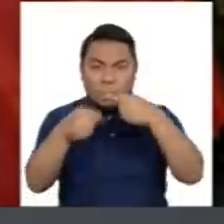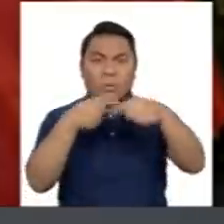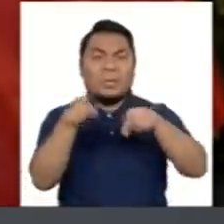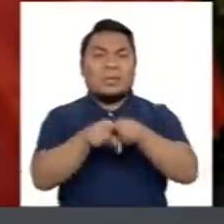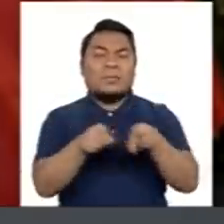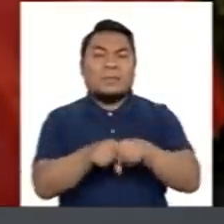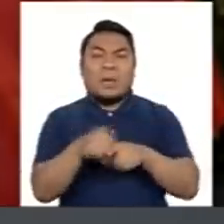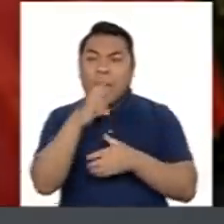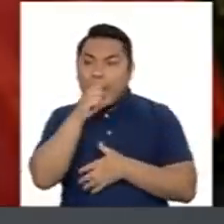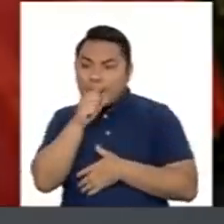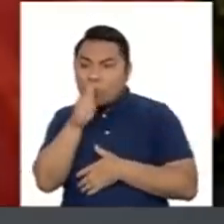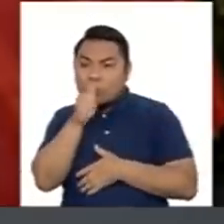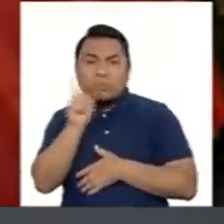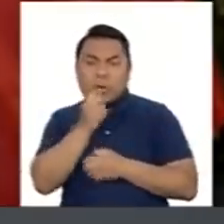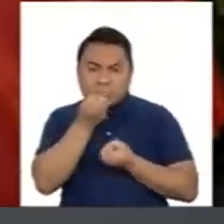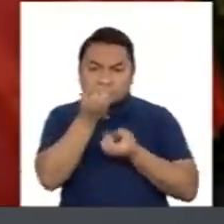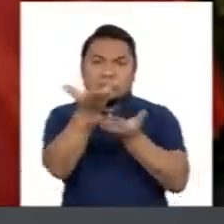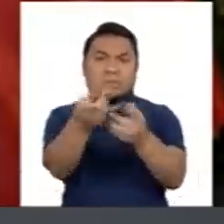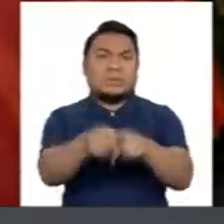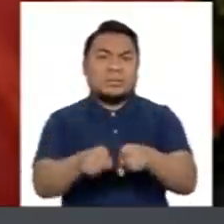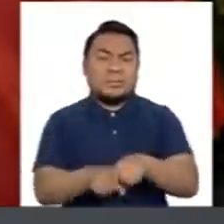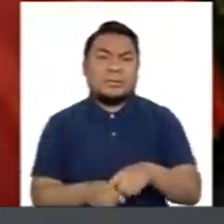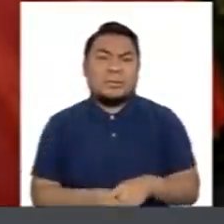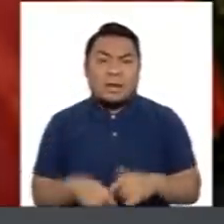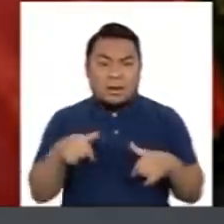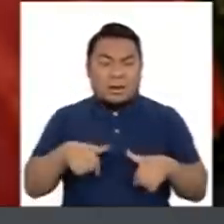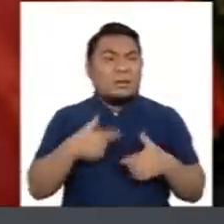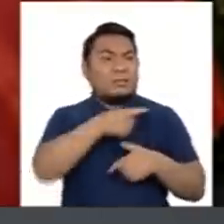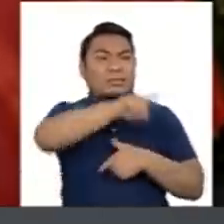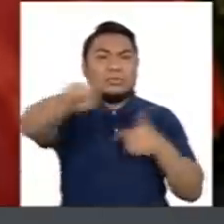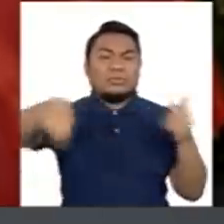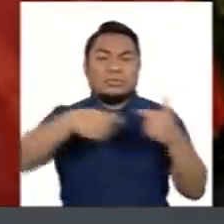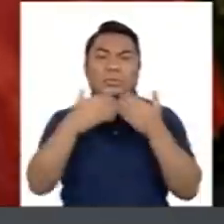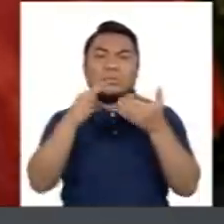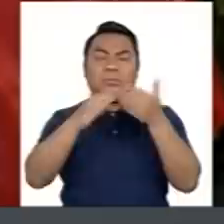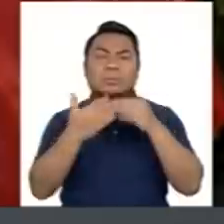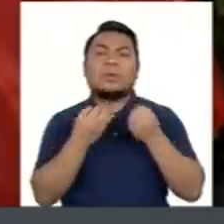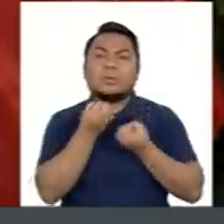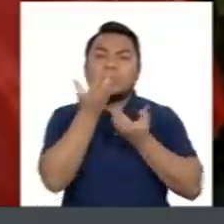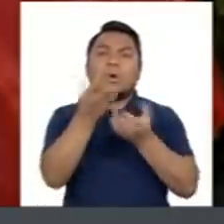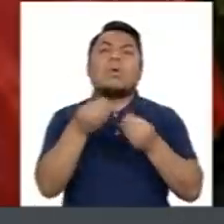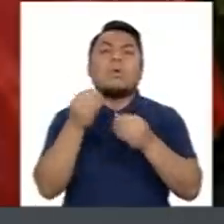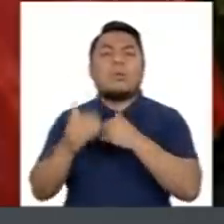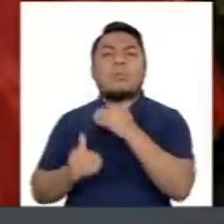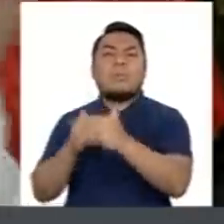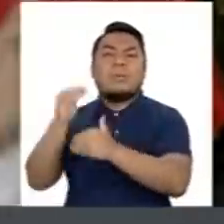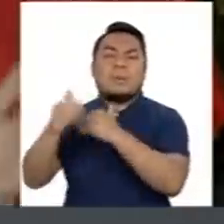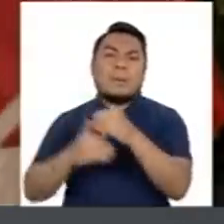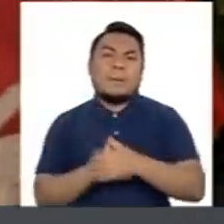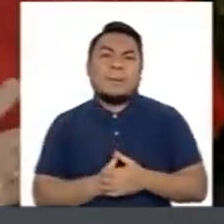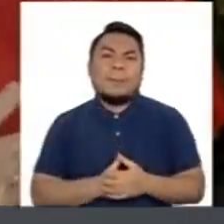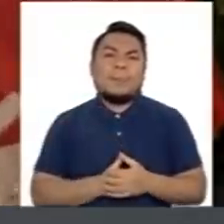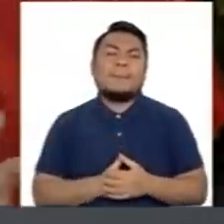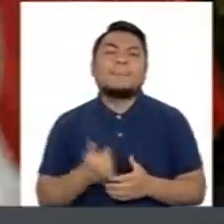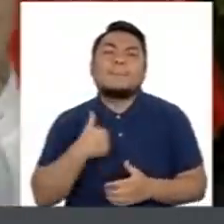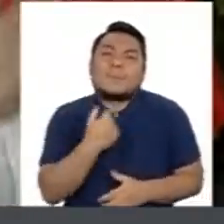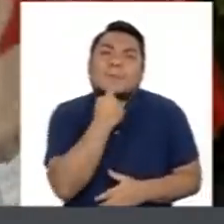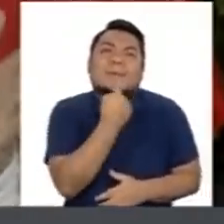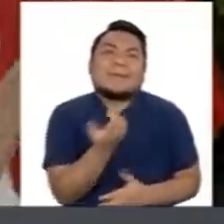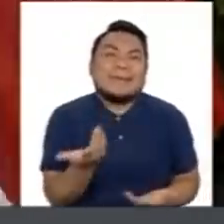estar frente al pueblo diciendo cómo va la evolución. ¿Cómo no hubiéramos querido